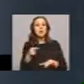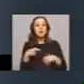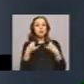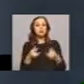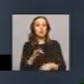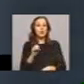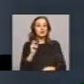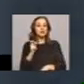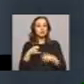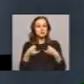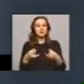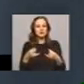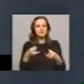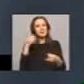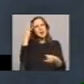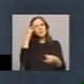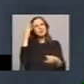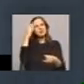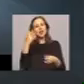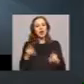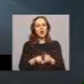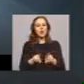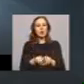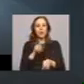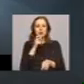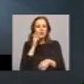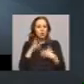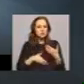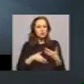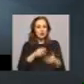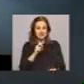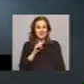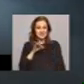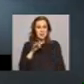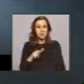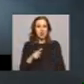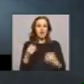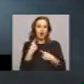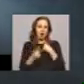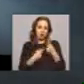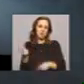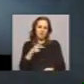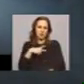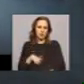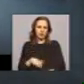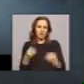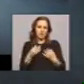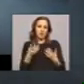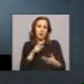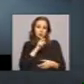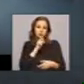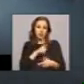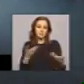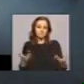años. Imagínate el desastre. Y de esos 30.000 yo estoy seguro que algunos acabaron en Portugal. Es imposible que no.